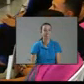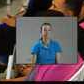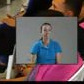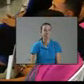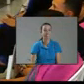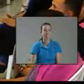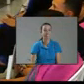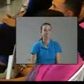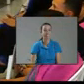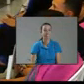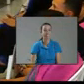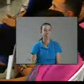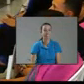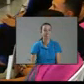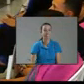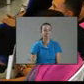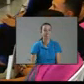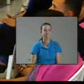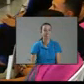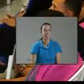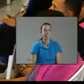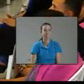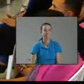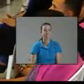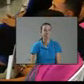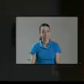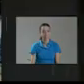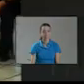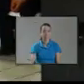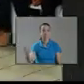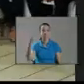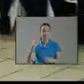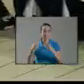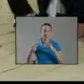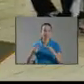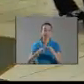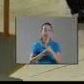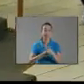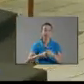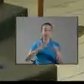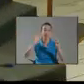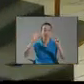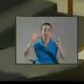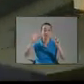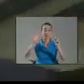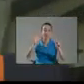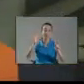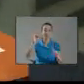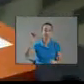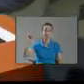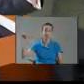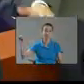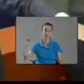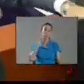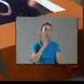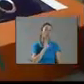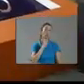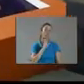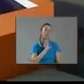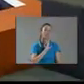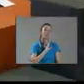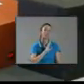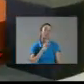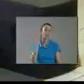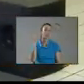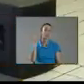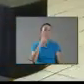ellos y extendemos cobertura sobre la familia Castillo, Salazar y Jiménez, sobre Lidia Ninet Montealegre, sobre